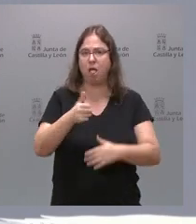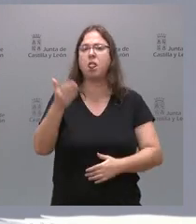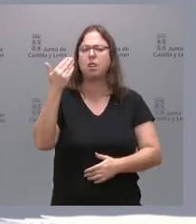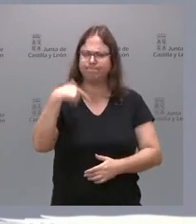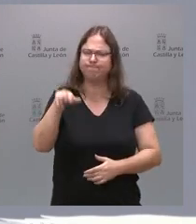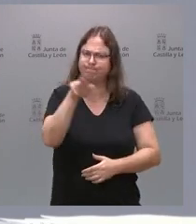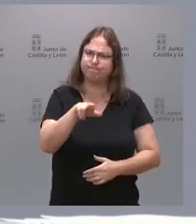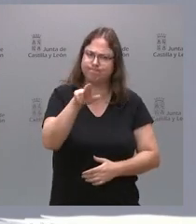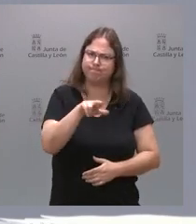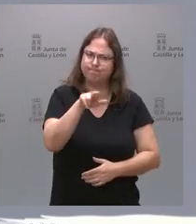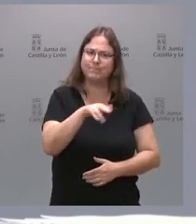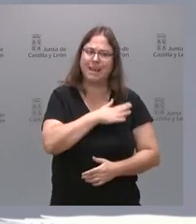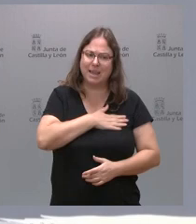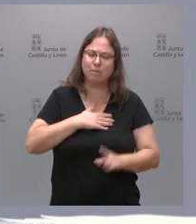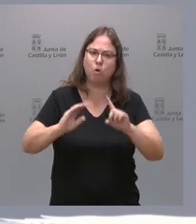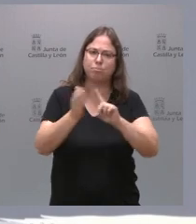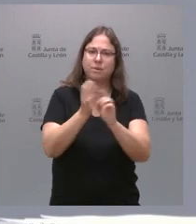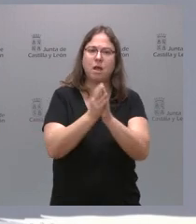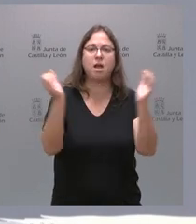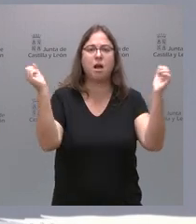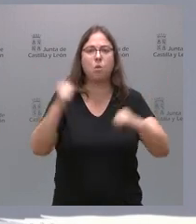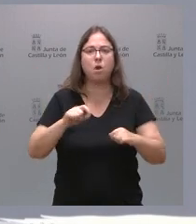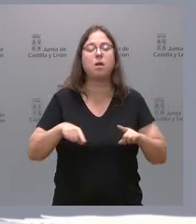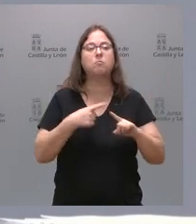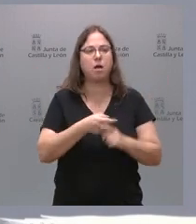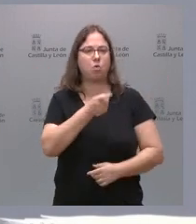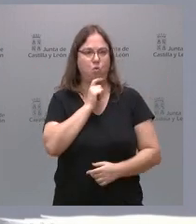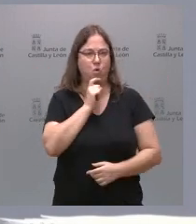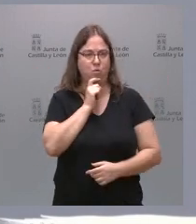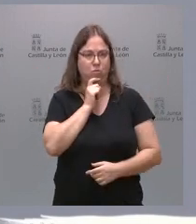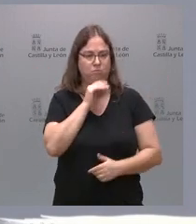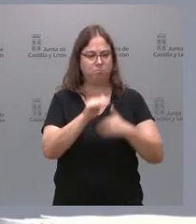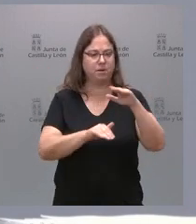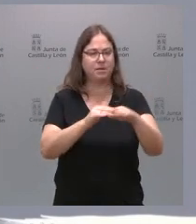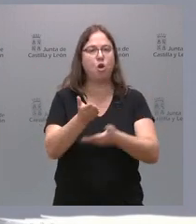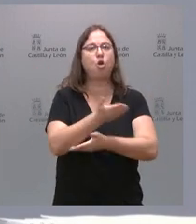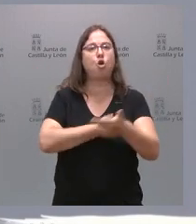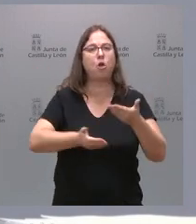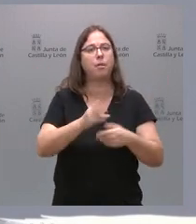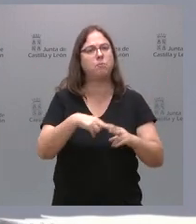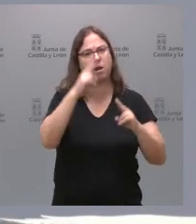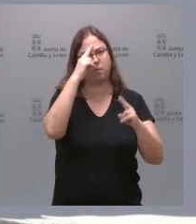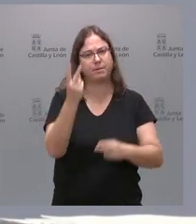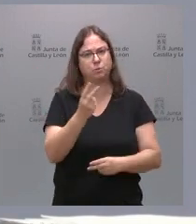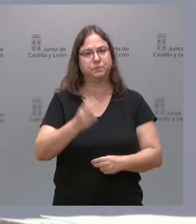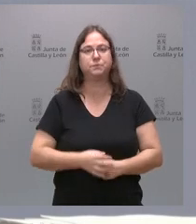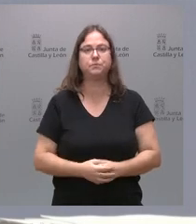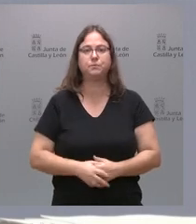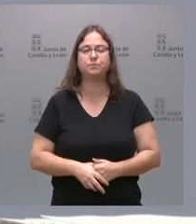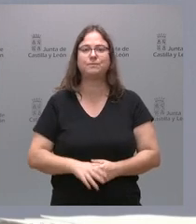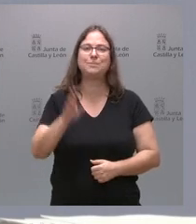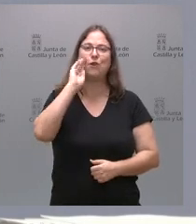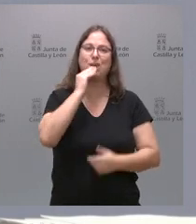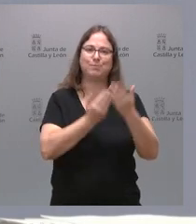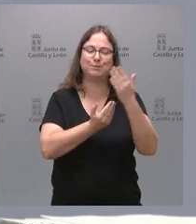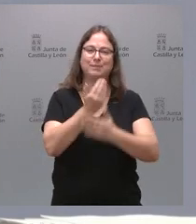hincapié no solamente en la voluntad de llegar a acuerdos sino también el Cómo llegarlos desde esta vía de colaboración y de respeto mutuo Sí hola